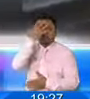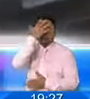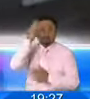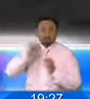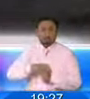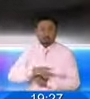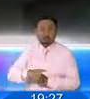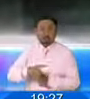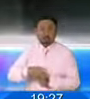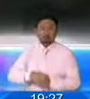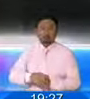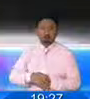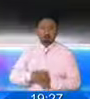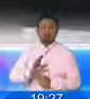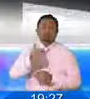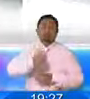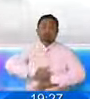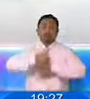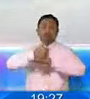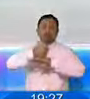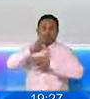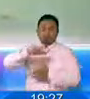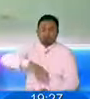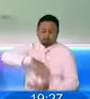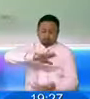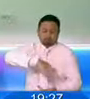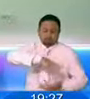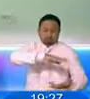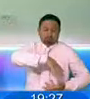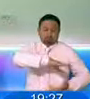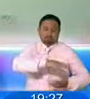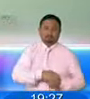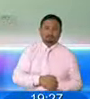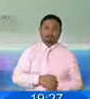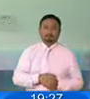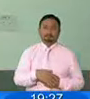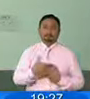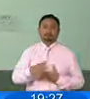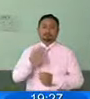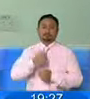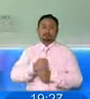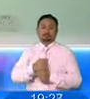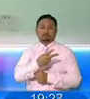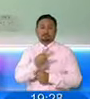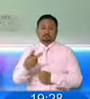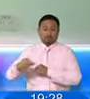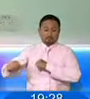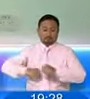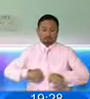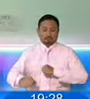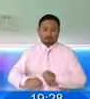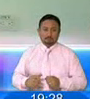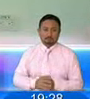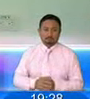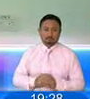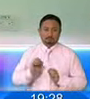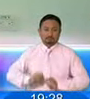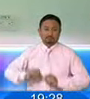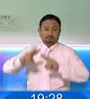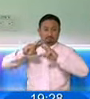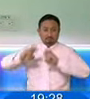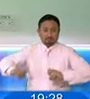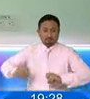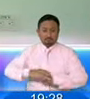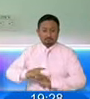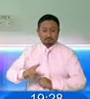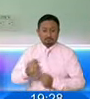para ser entregado a las autoridades competentes. Es un trabajo combinado de información de inteligencia y